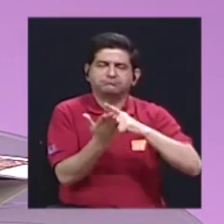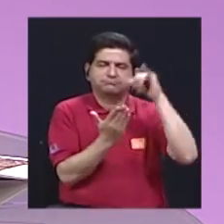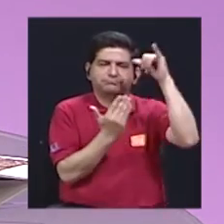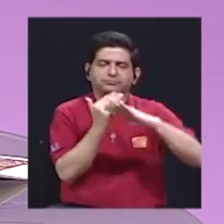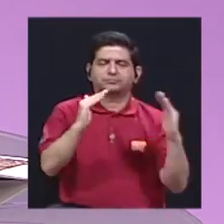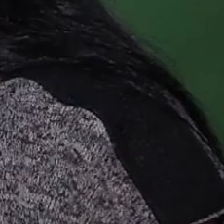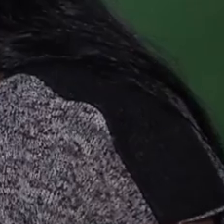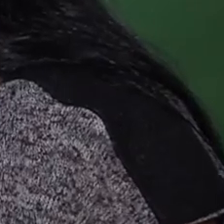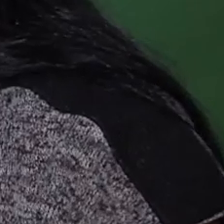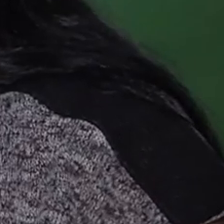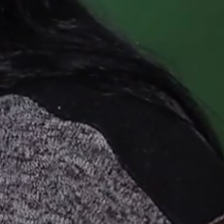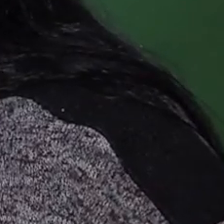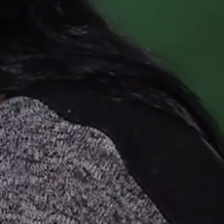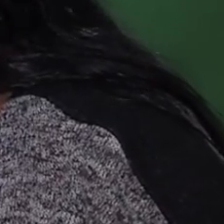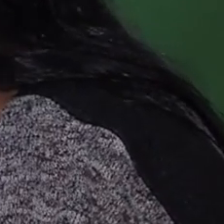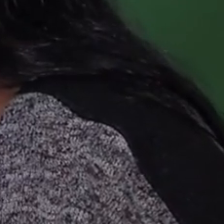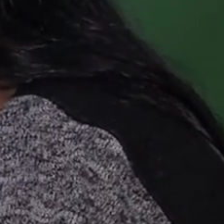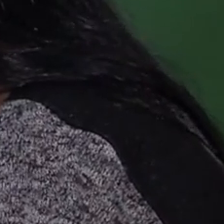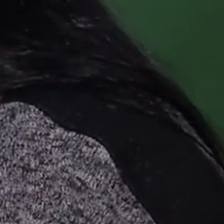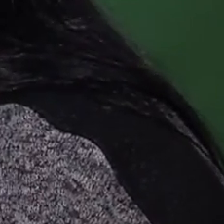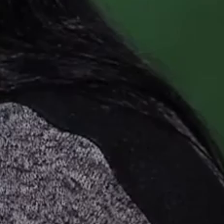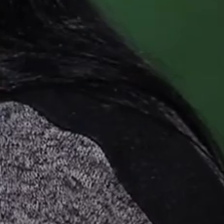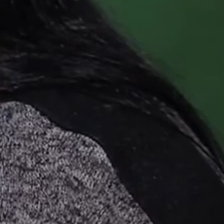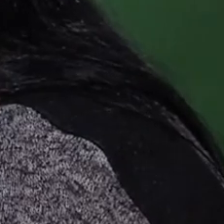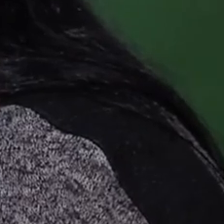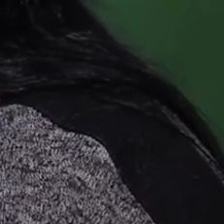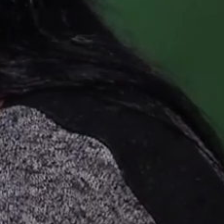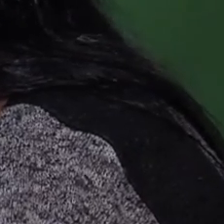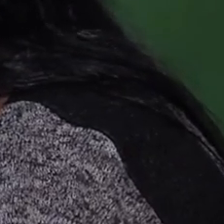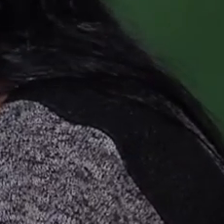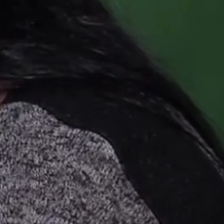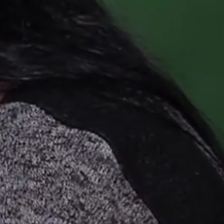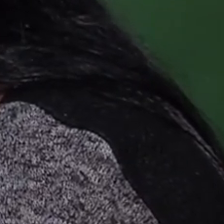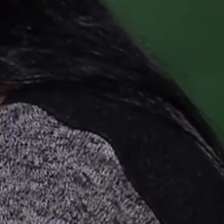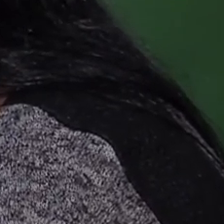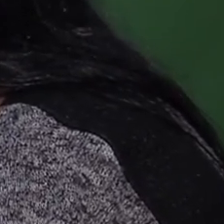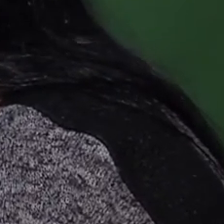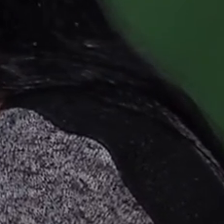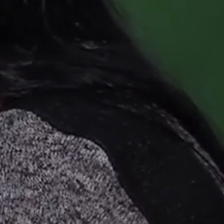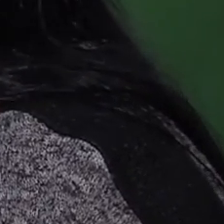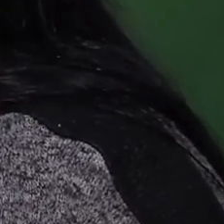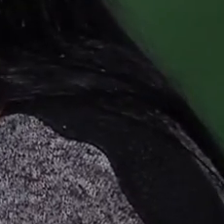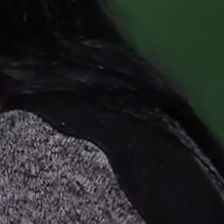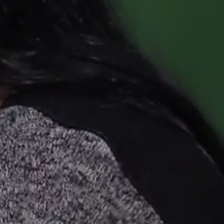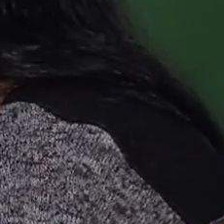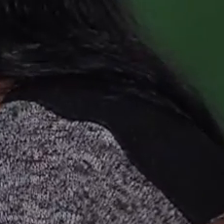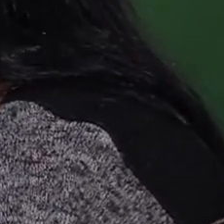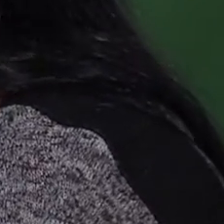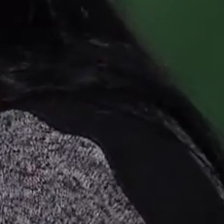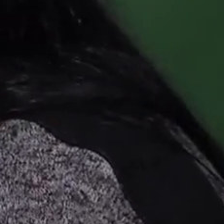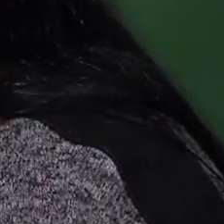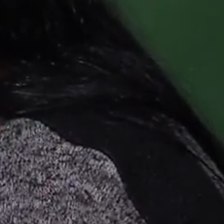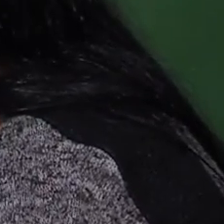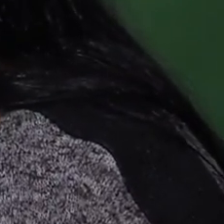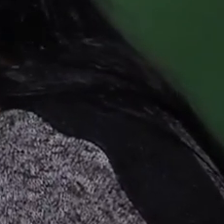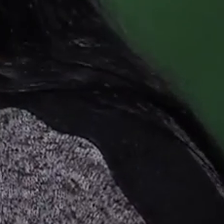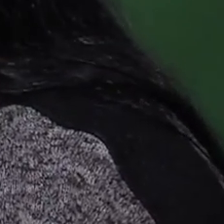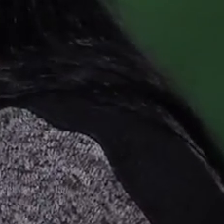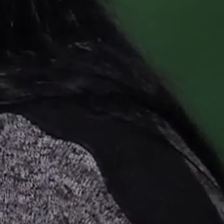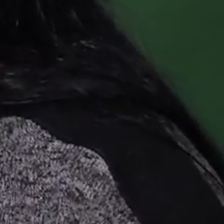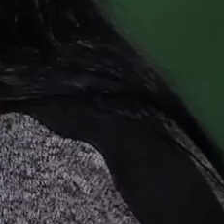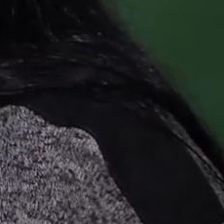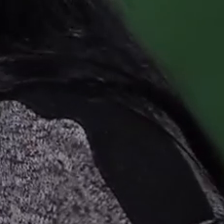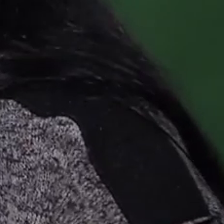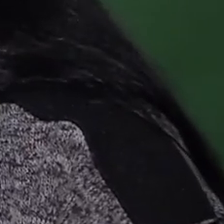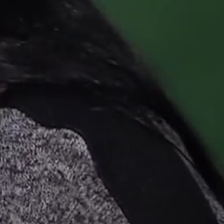proyecto habitacional que busquen opciones y que digamos busquen digamos de algún terreno alguna opción de venta y